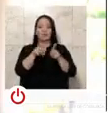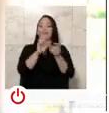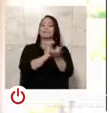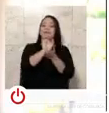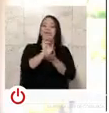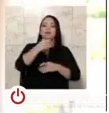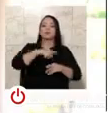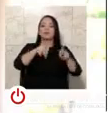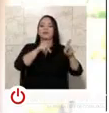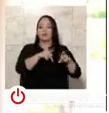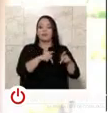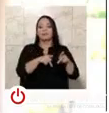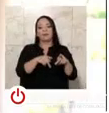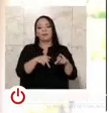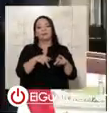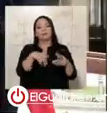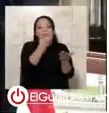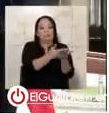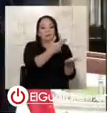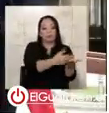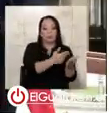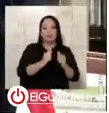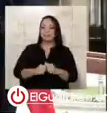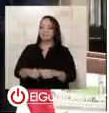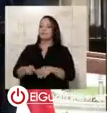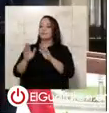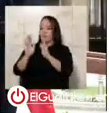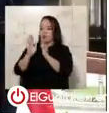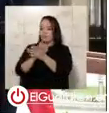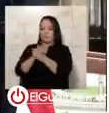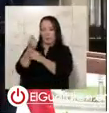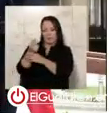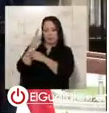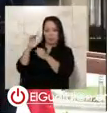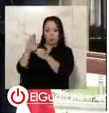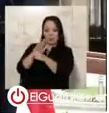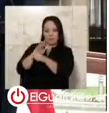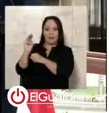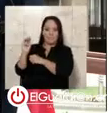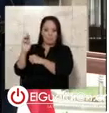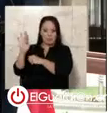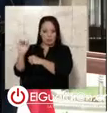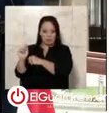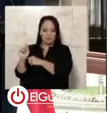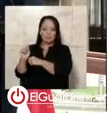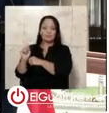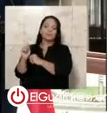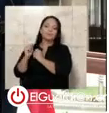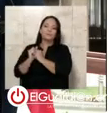evitar que nuestra gente tenga que llegar a los hospitales. Ok, entonces, para ser concretos, doña Marta Eugenia,